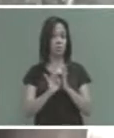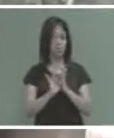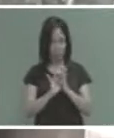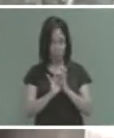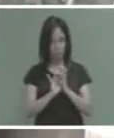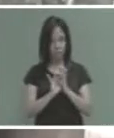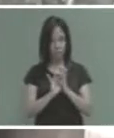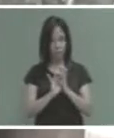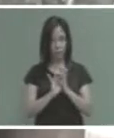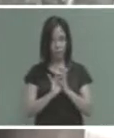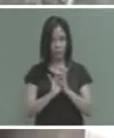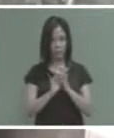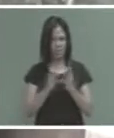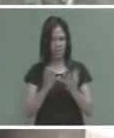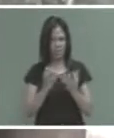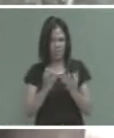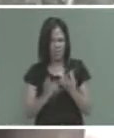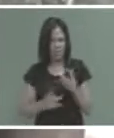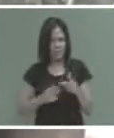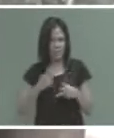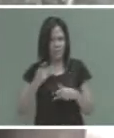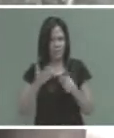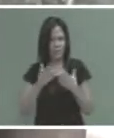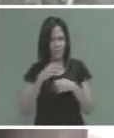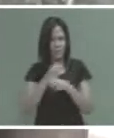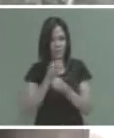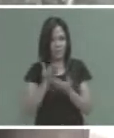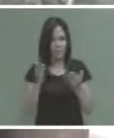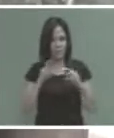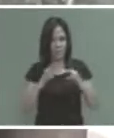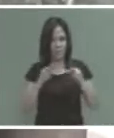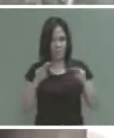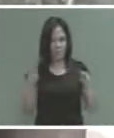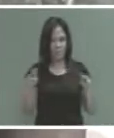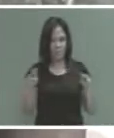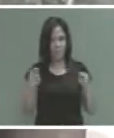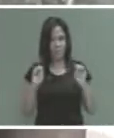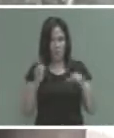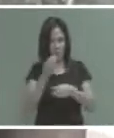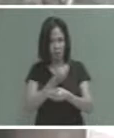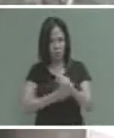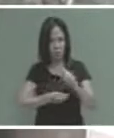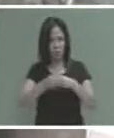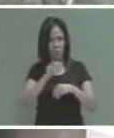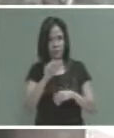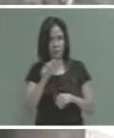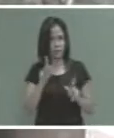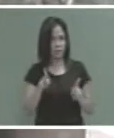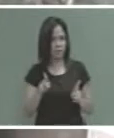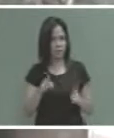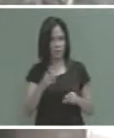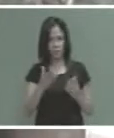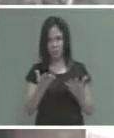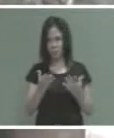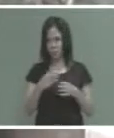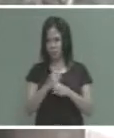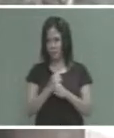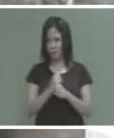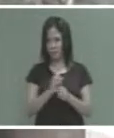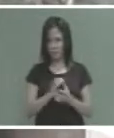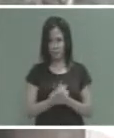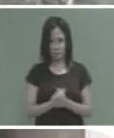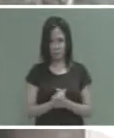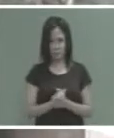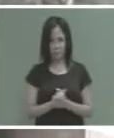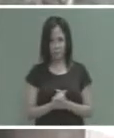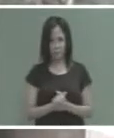querer que hacer cosas diferentes, de querer compartir con otras personas lo que tú estás haciendo. Y eran las que más me llamaban